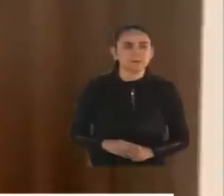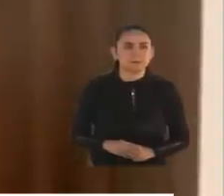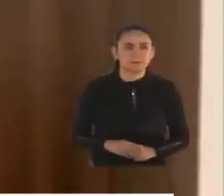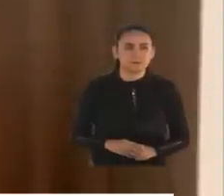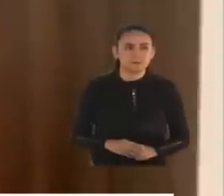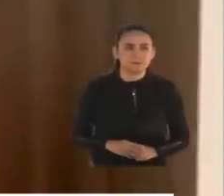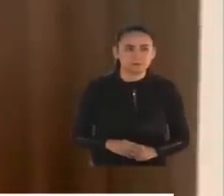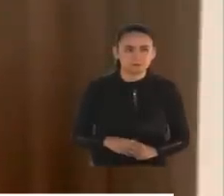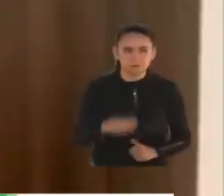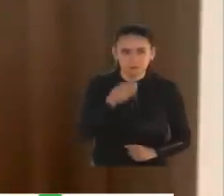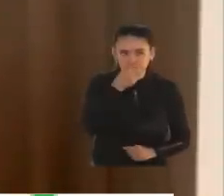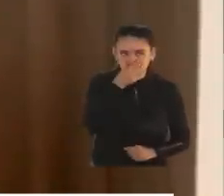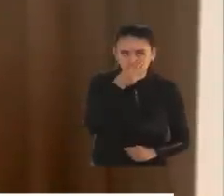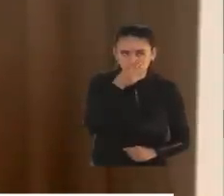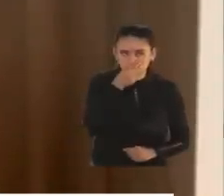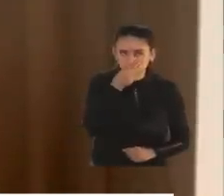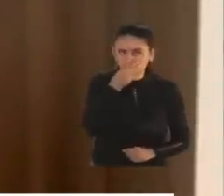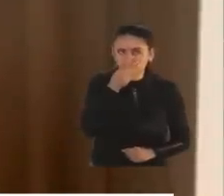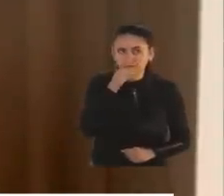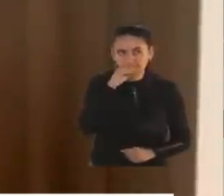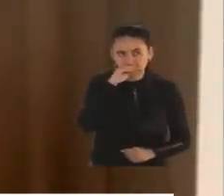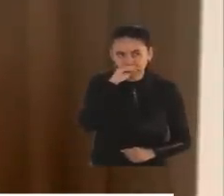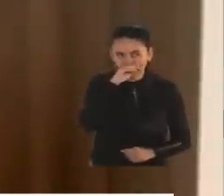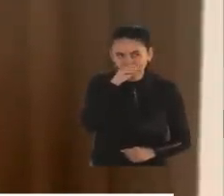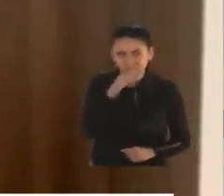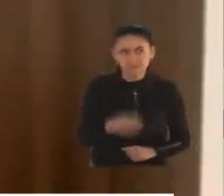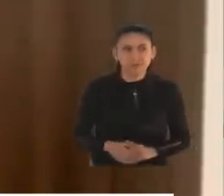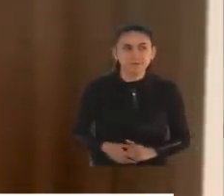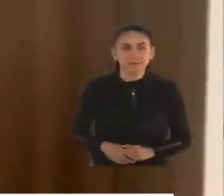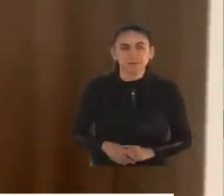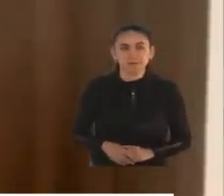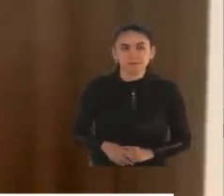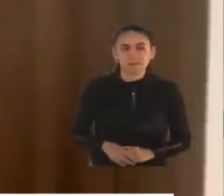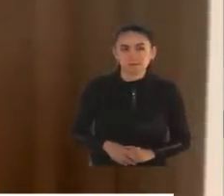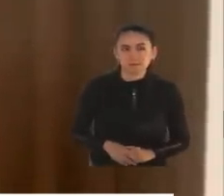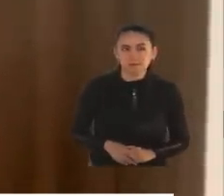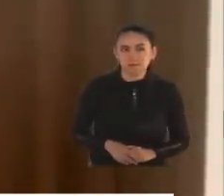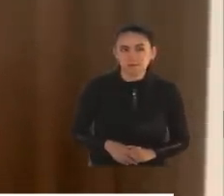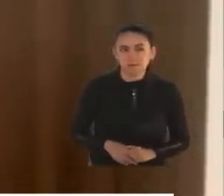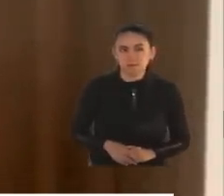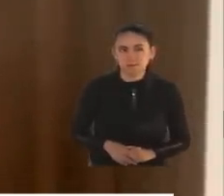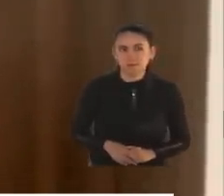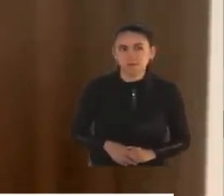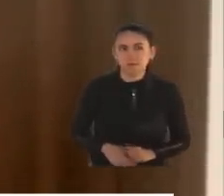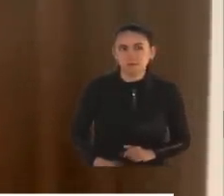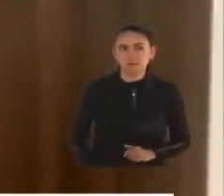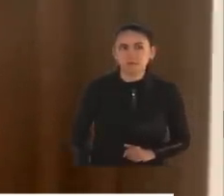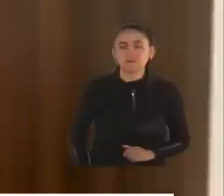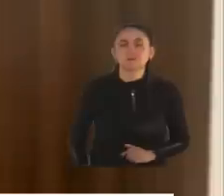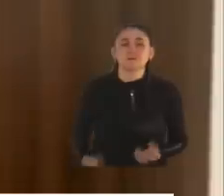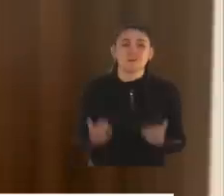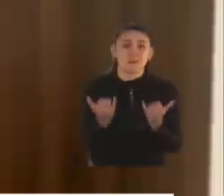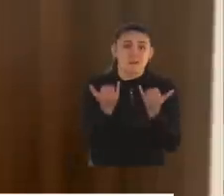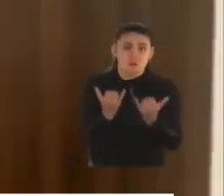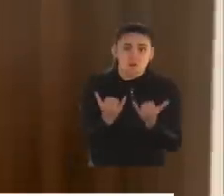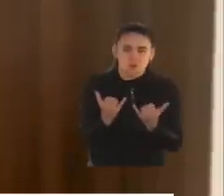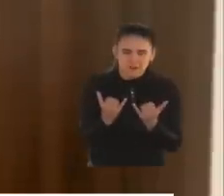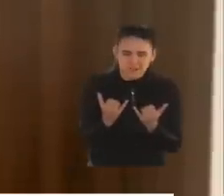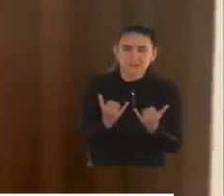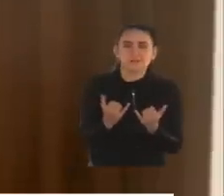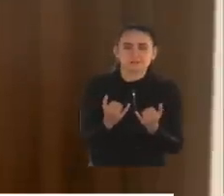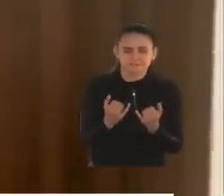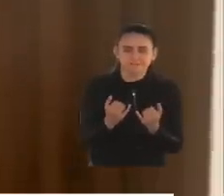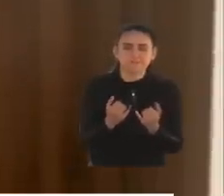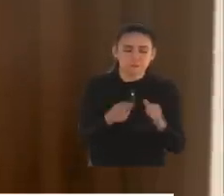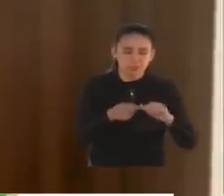Desde que este cronograma se cumpla, creemos pues que el calado actual debe poder